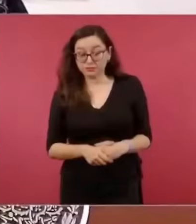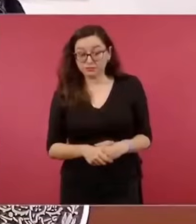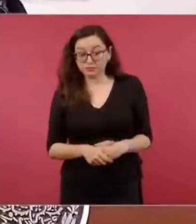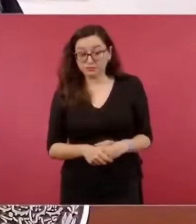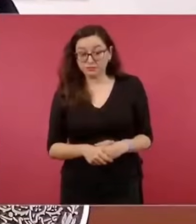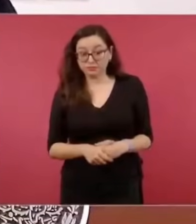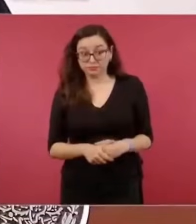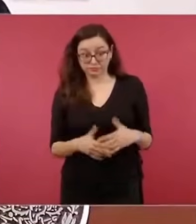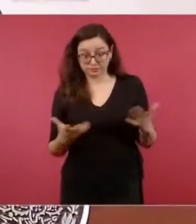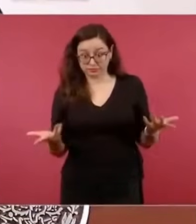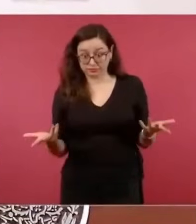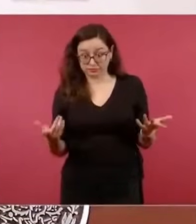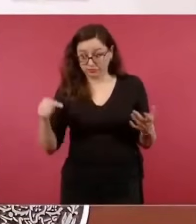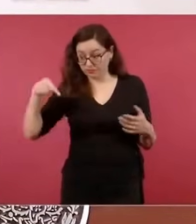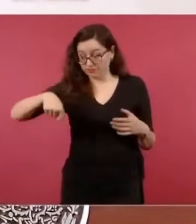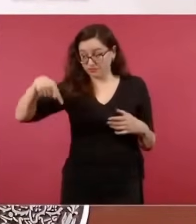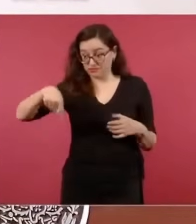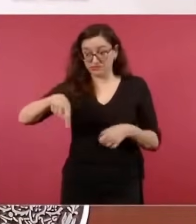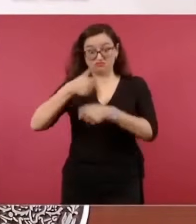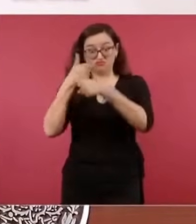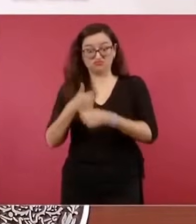Porque un dato,